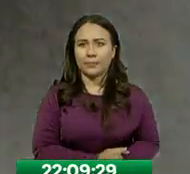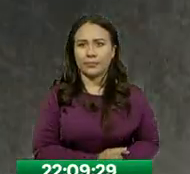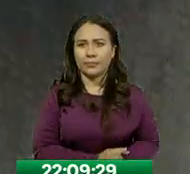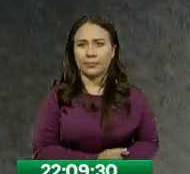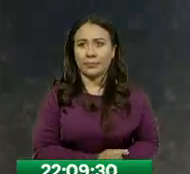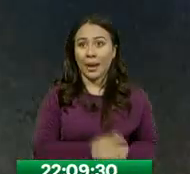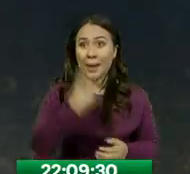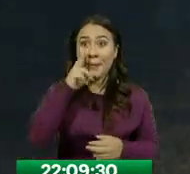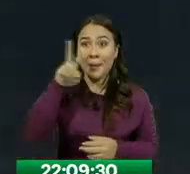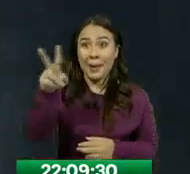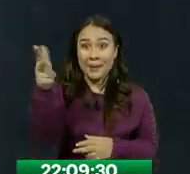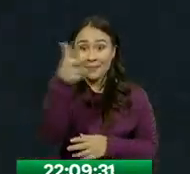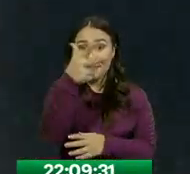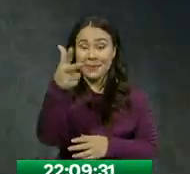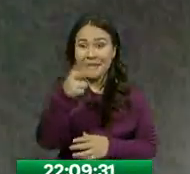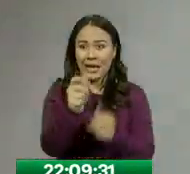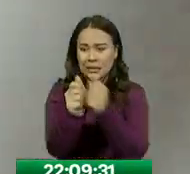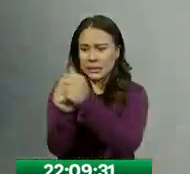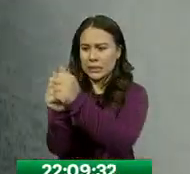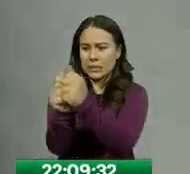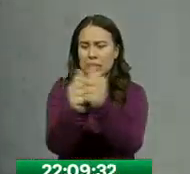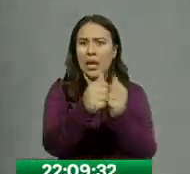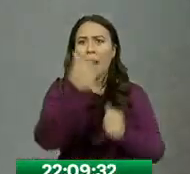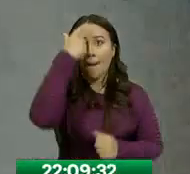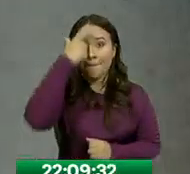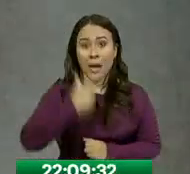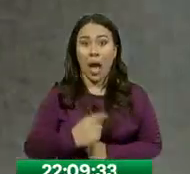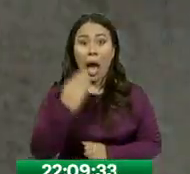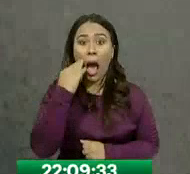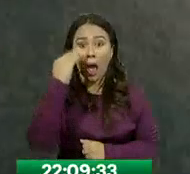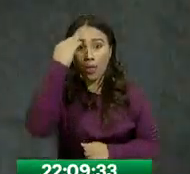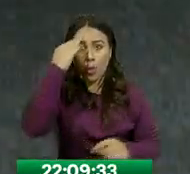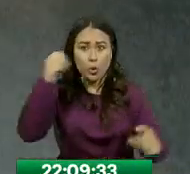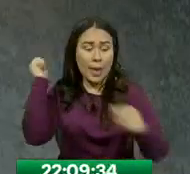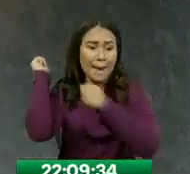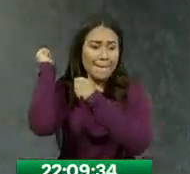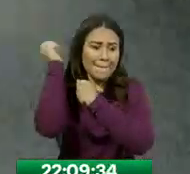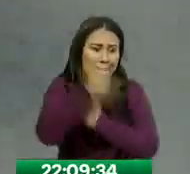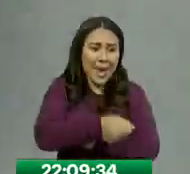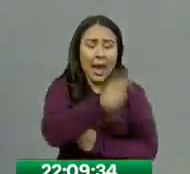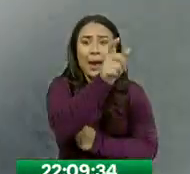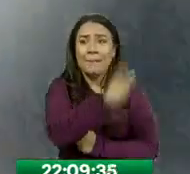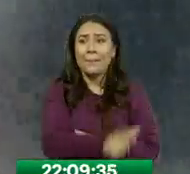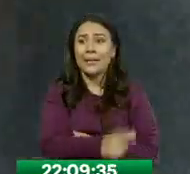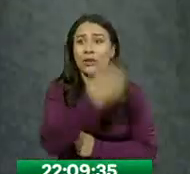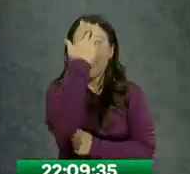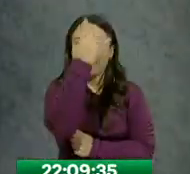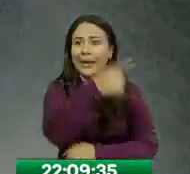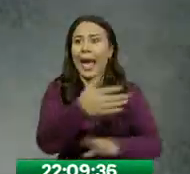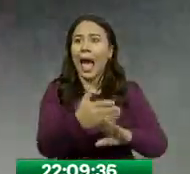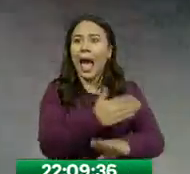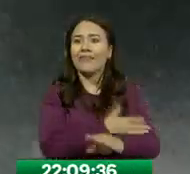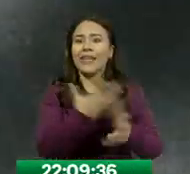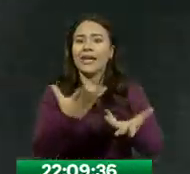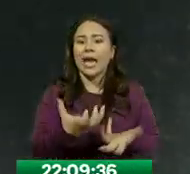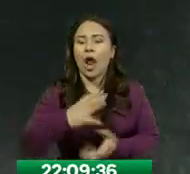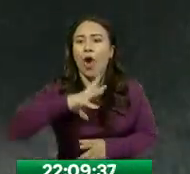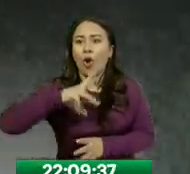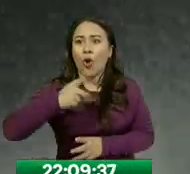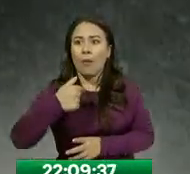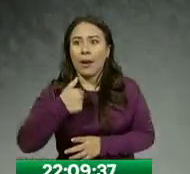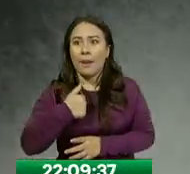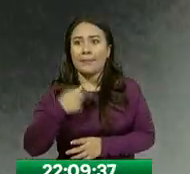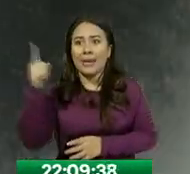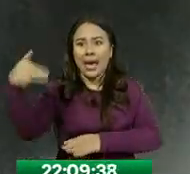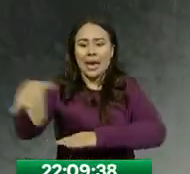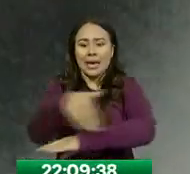En este video captado por celular, se observa a un adulto mayor golpear a un hombre con un palo en el sector de la 29 y Maldonado,